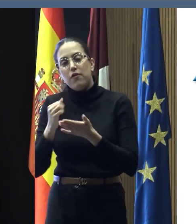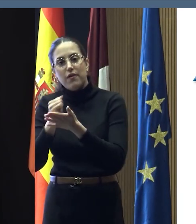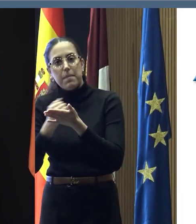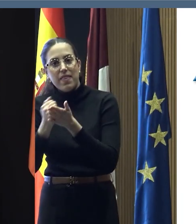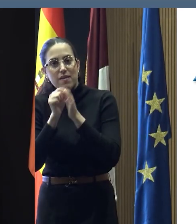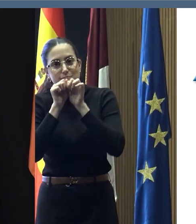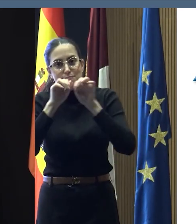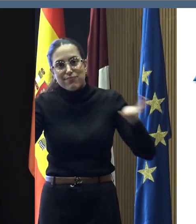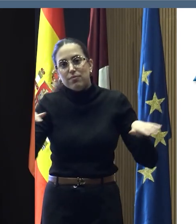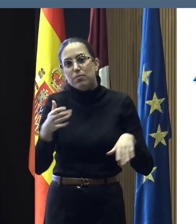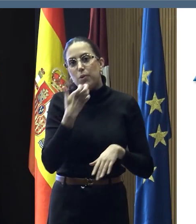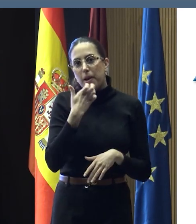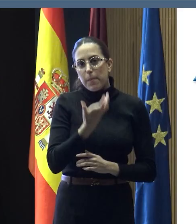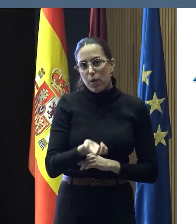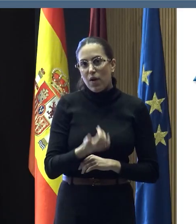Sí.